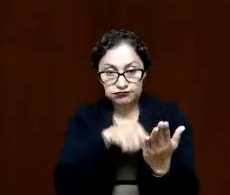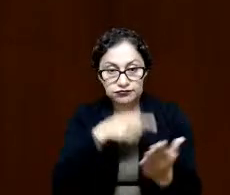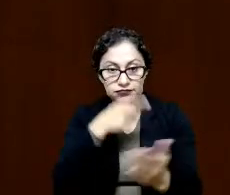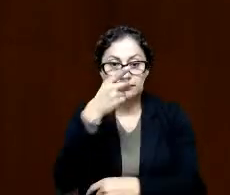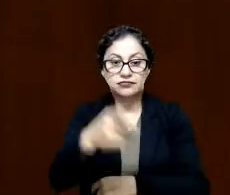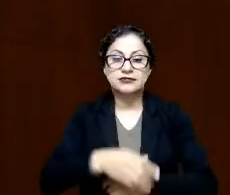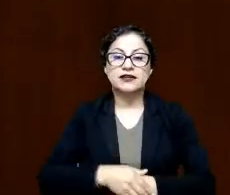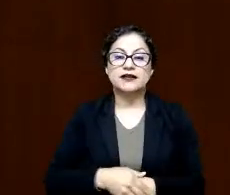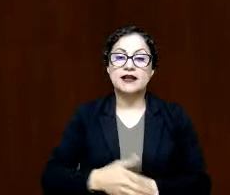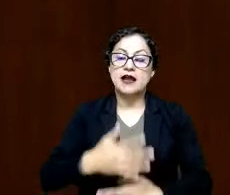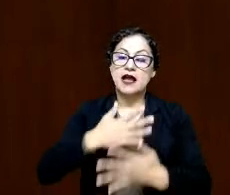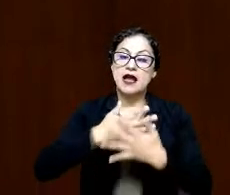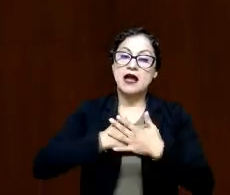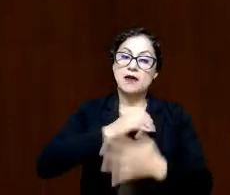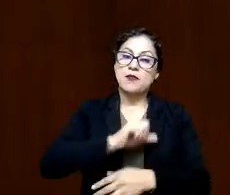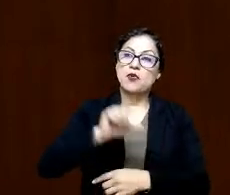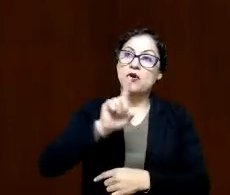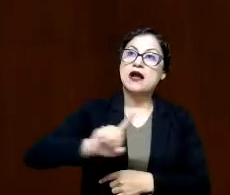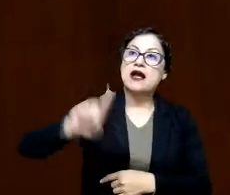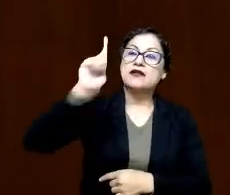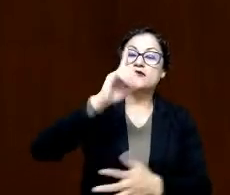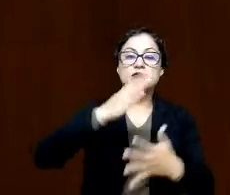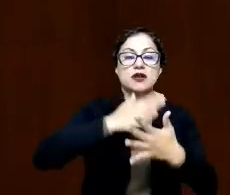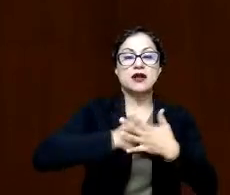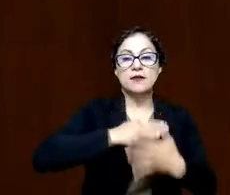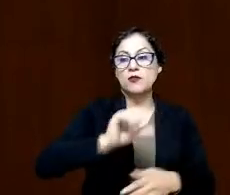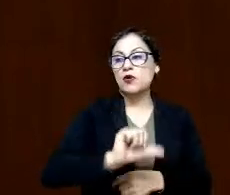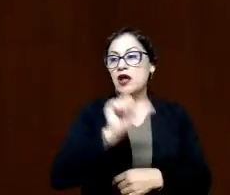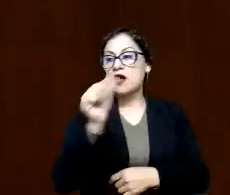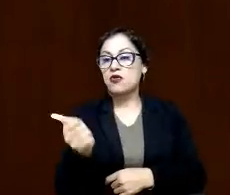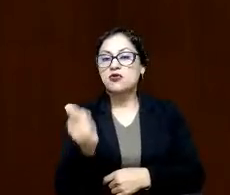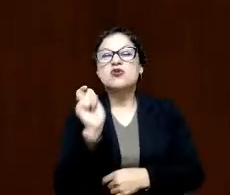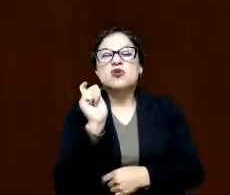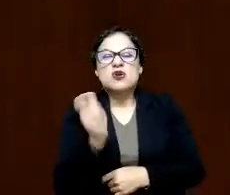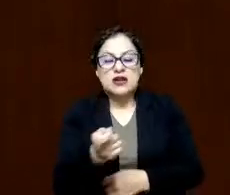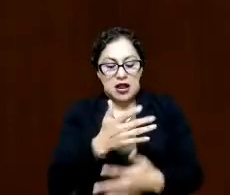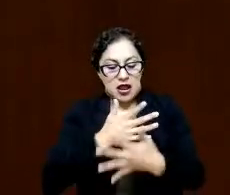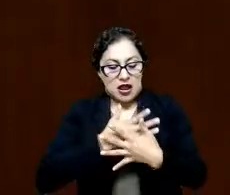Amor a Dios y amor al prójimo, es decir, amor es amor. Muchas